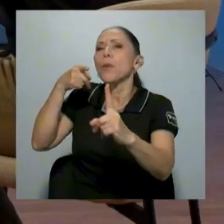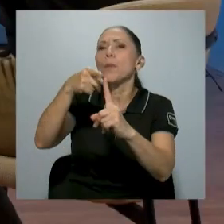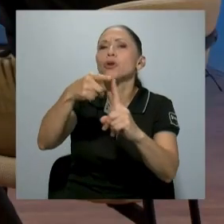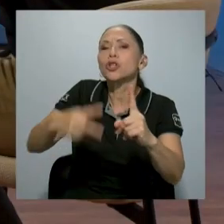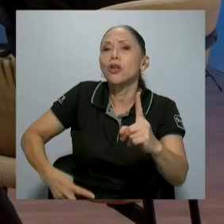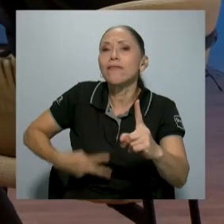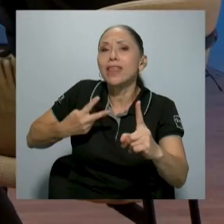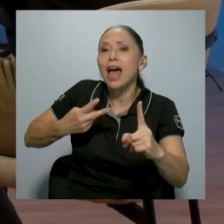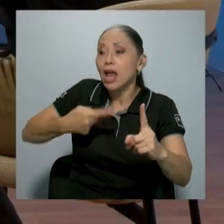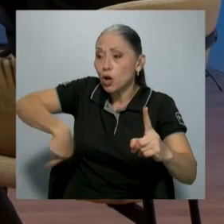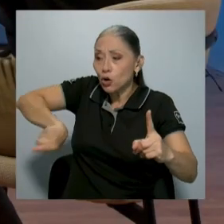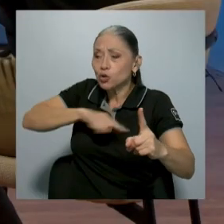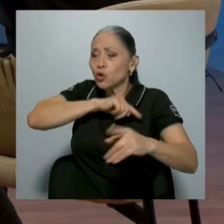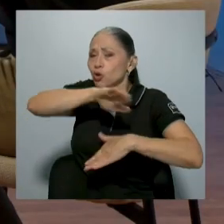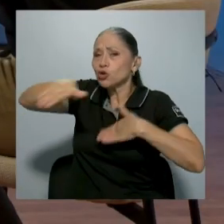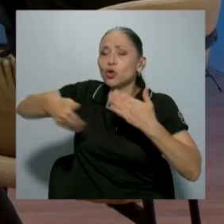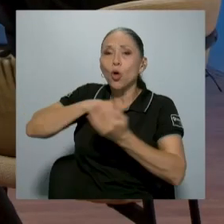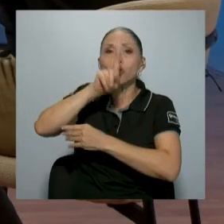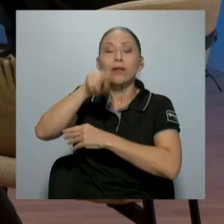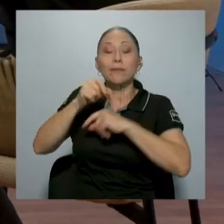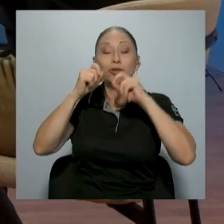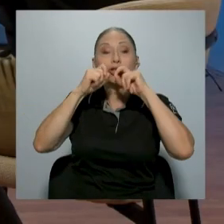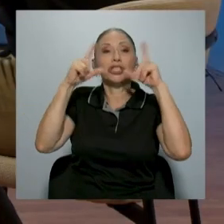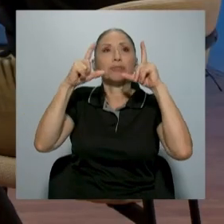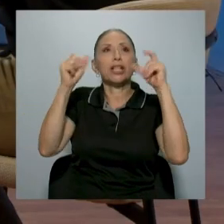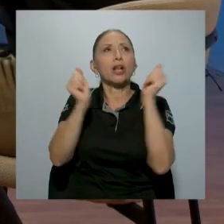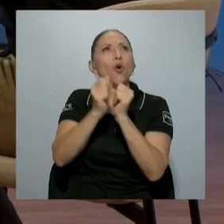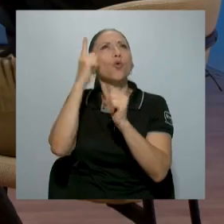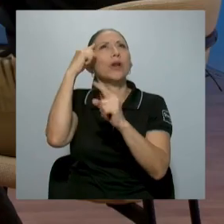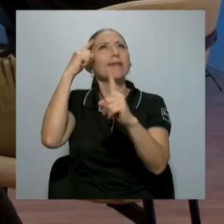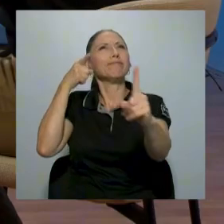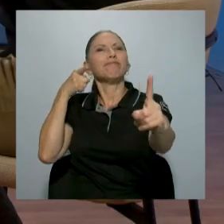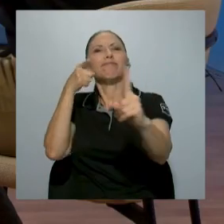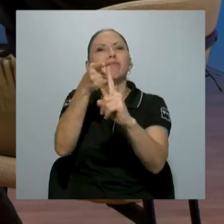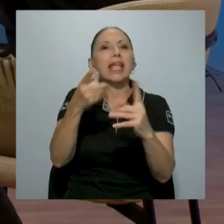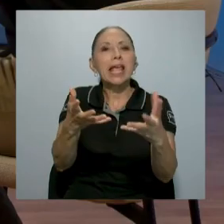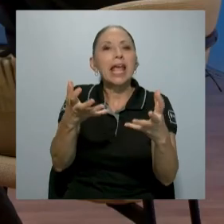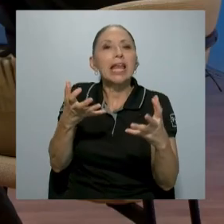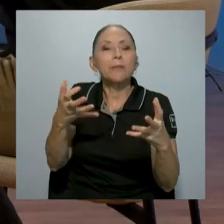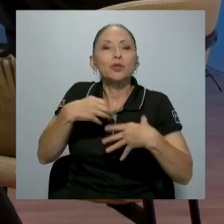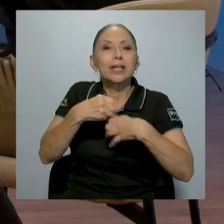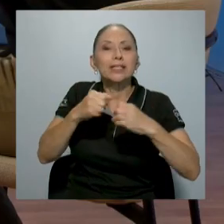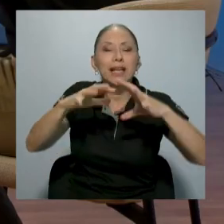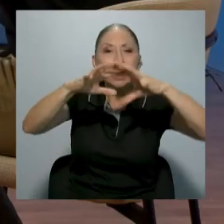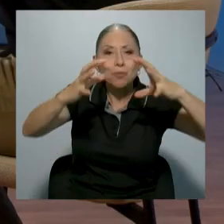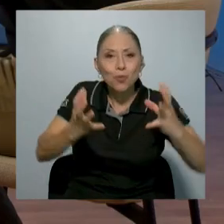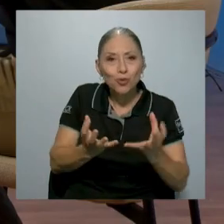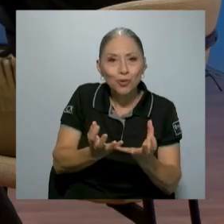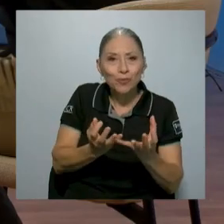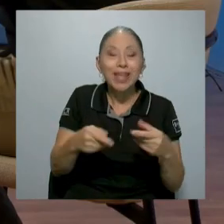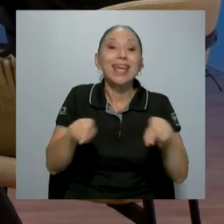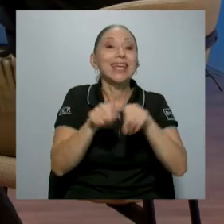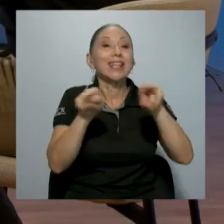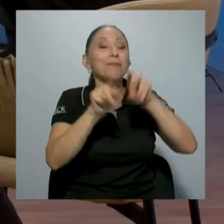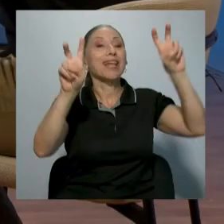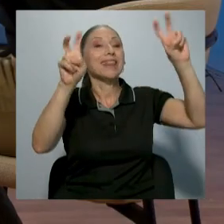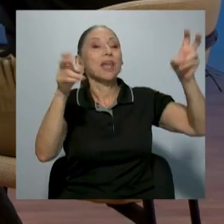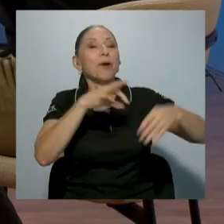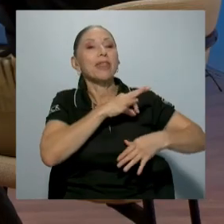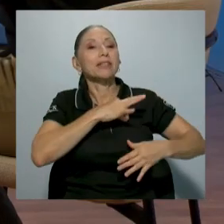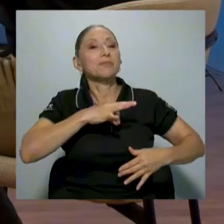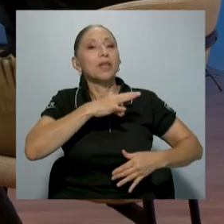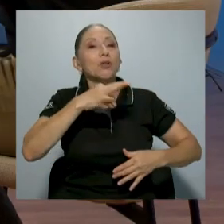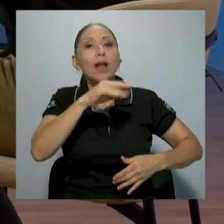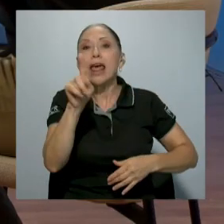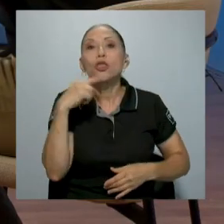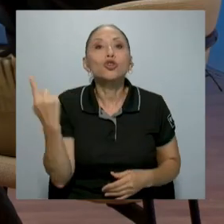una idea de qué queremos hacer en este mundo. Y el tema de espiritualidad, ¿verdad? Que más allá del credo tiene que ver